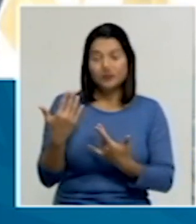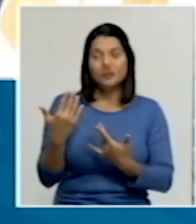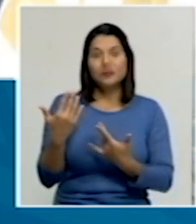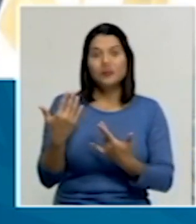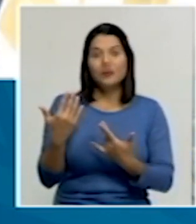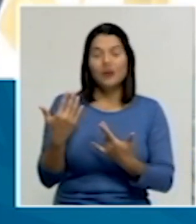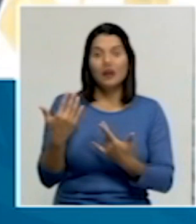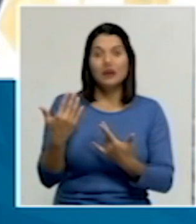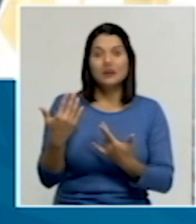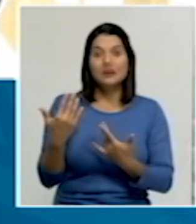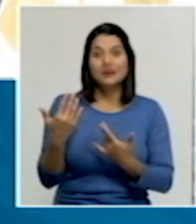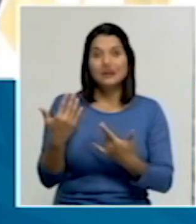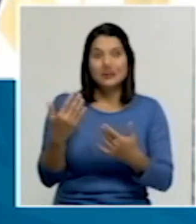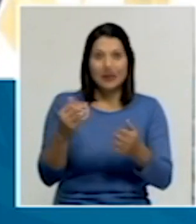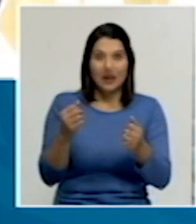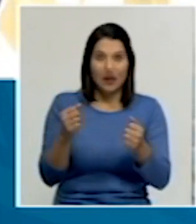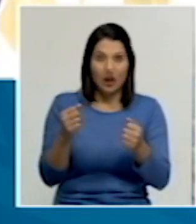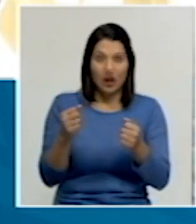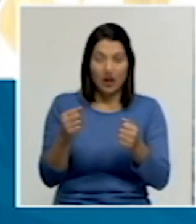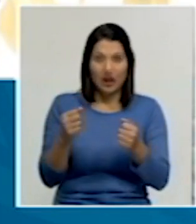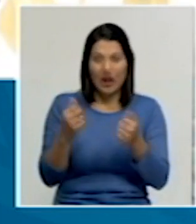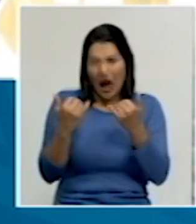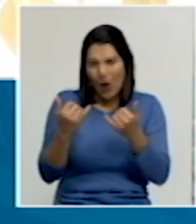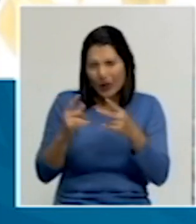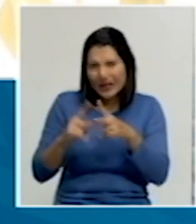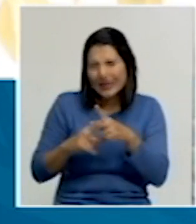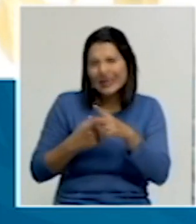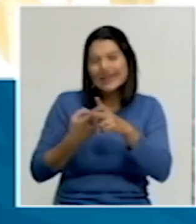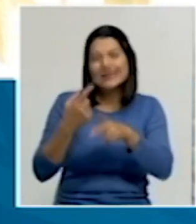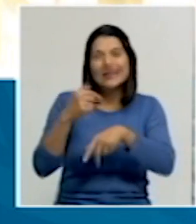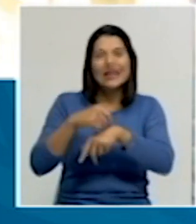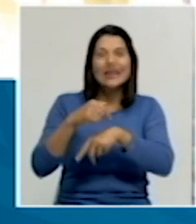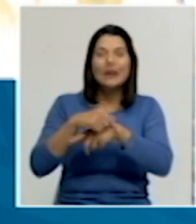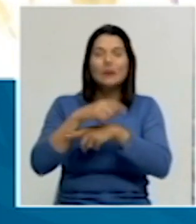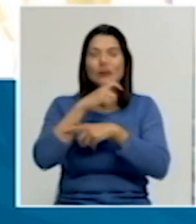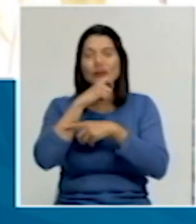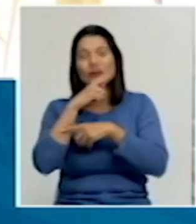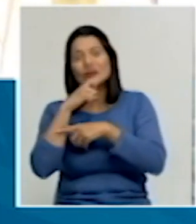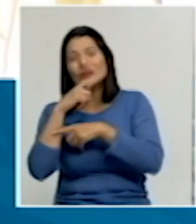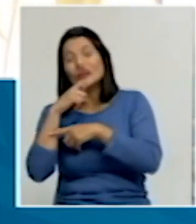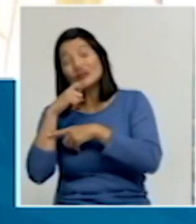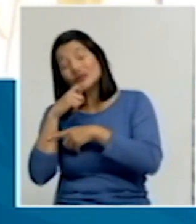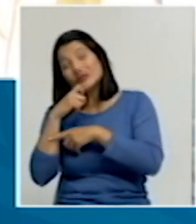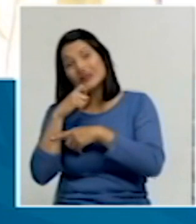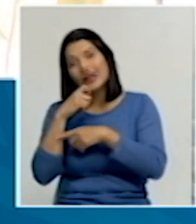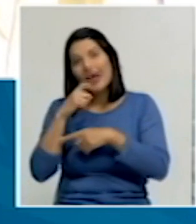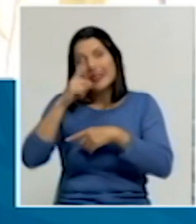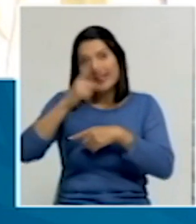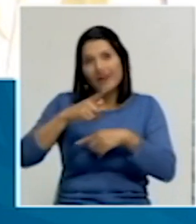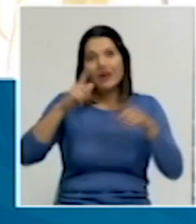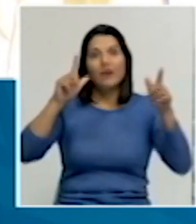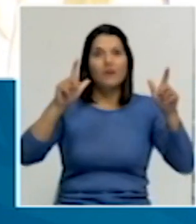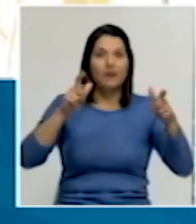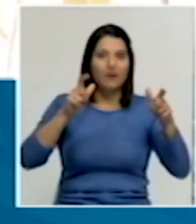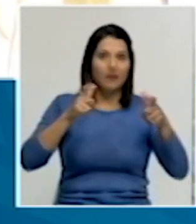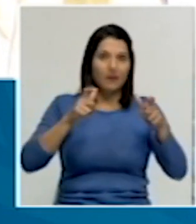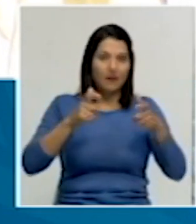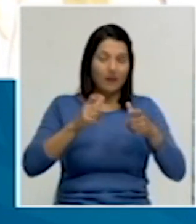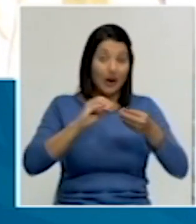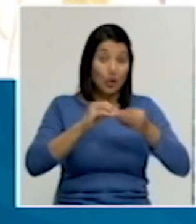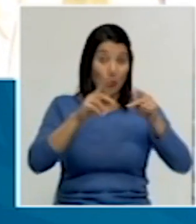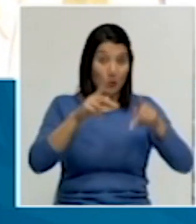ingreso franco a la primavera y casi yendo hacia el verano, deberían de bajar los casos.